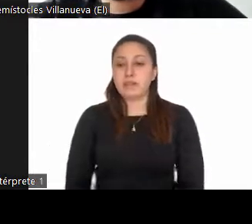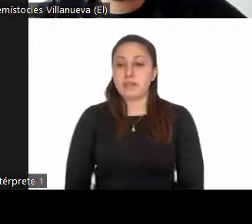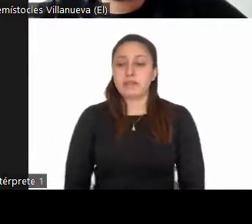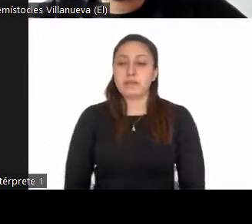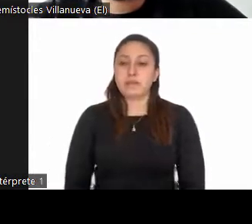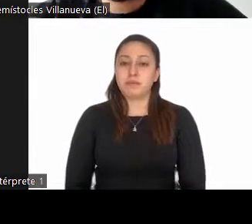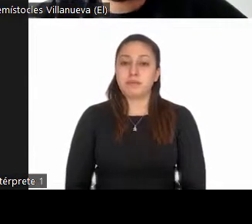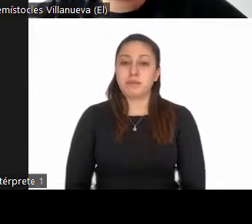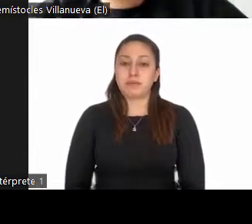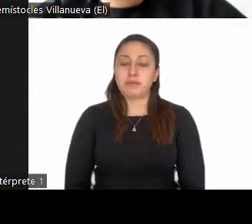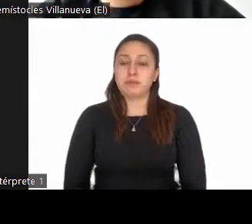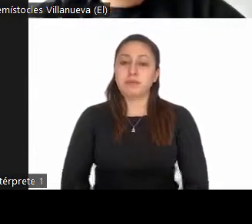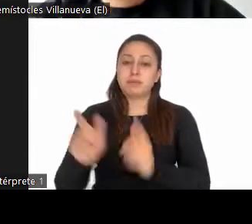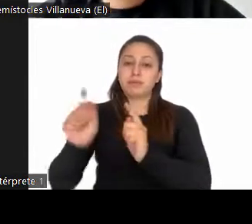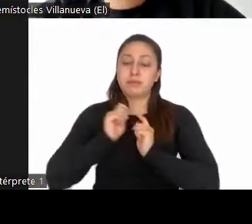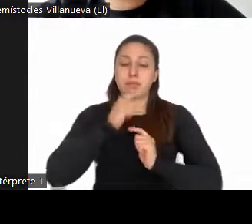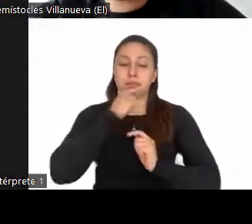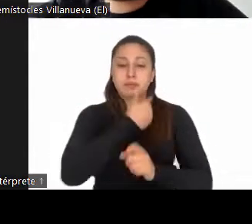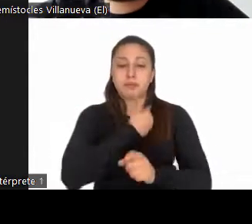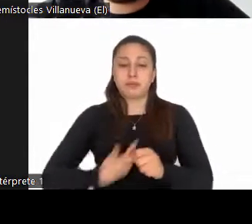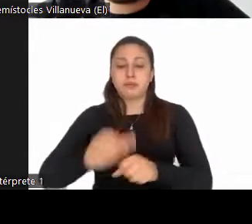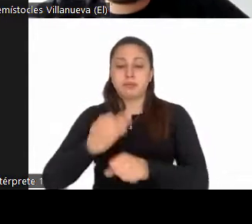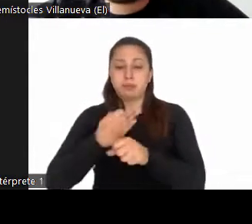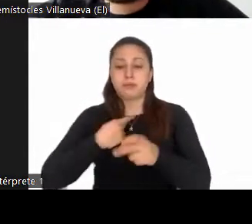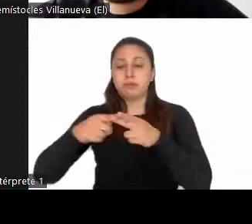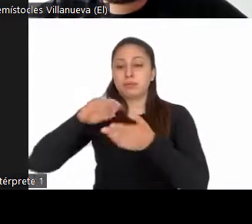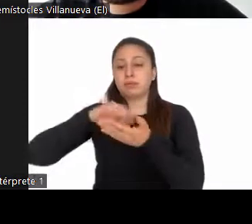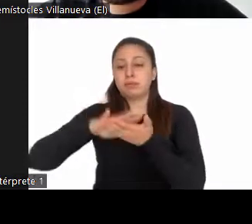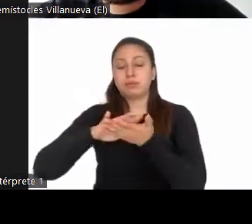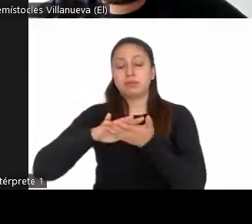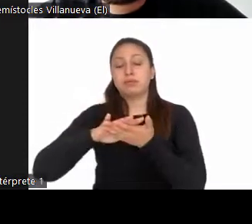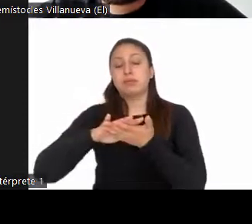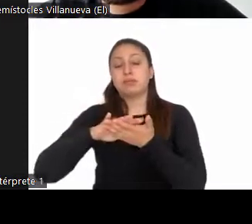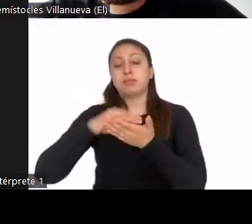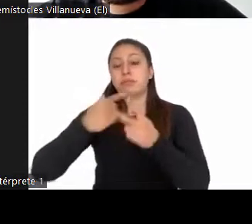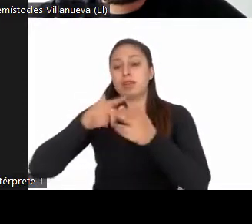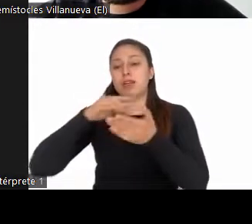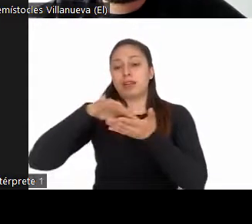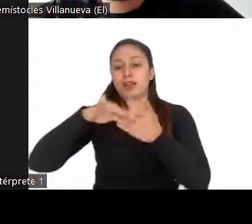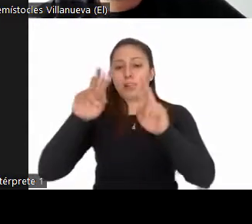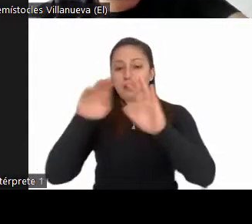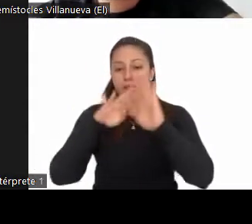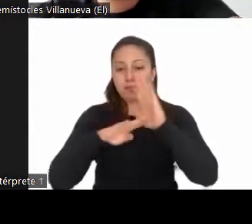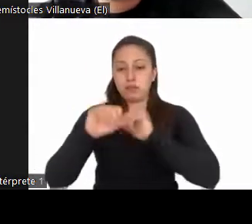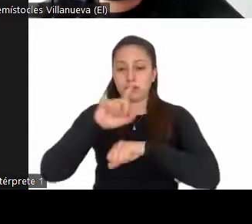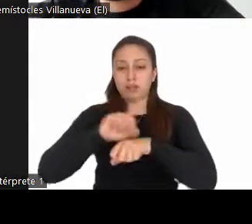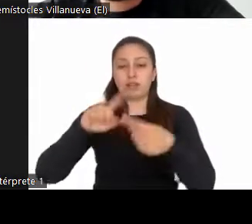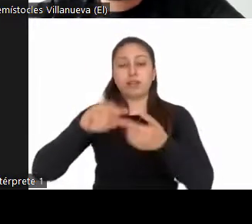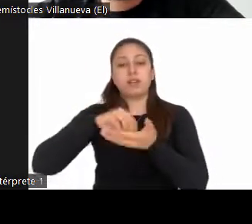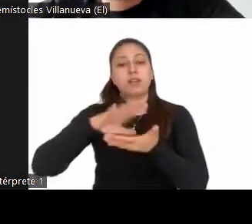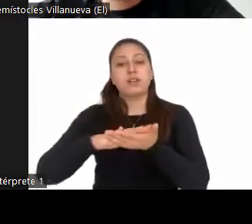Presidente, por instrucciones de la presidencia se procede a dar lectura al orden del día. 1. Lista de asistencia y declaración de